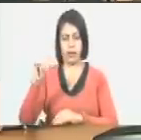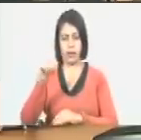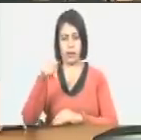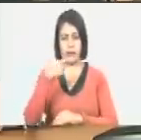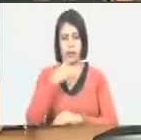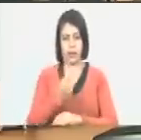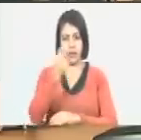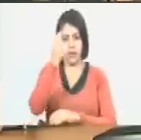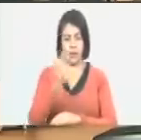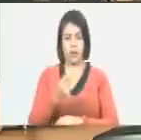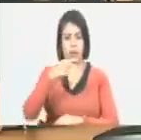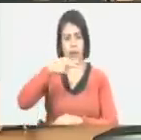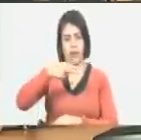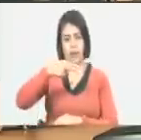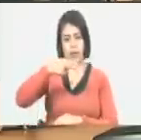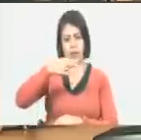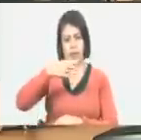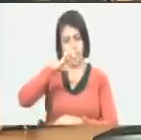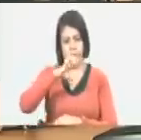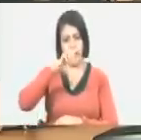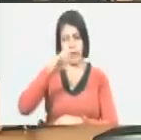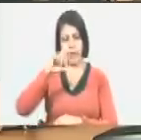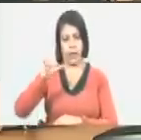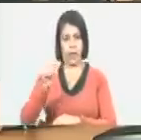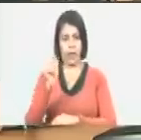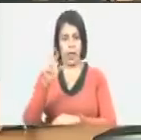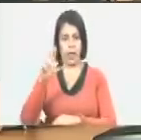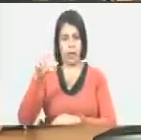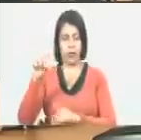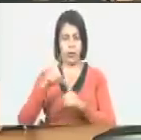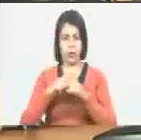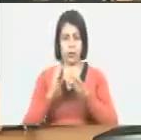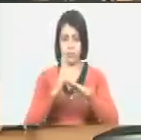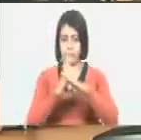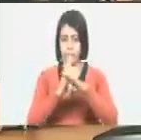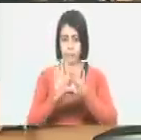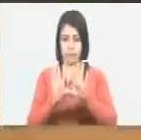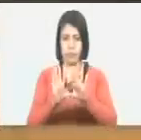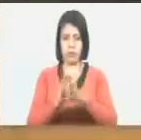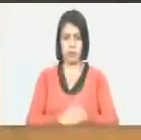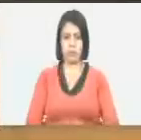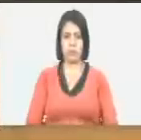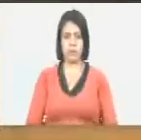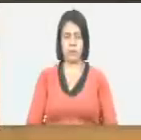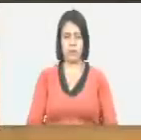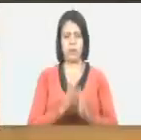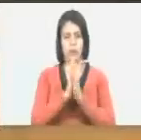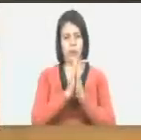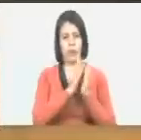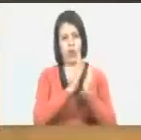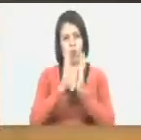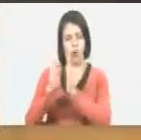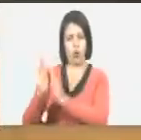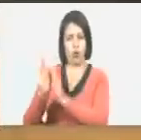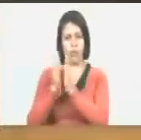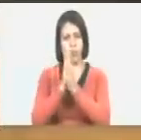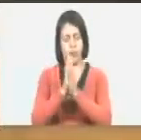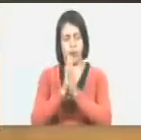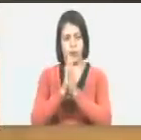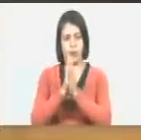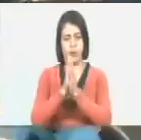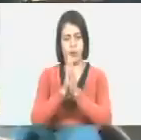y el diputado Edgardo Ramírez. A continuación, el presidente... Un segundo, subsecretaria. Orden, por favor, diputados. Orden, por